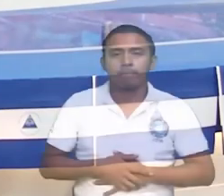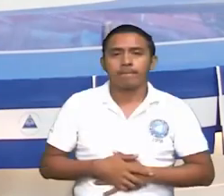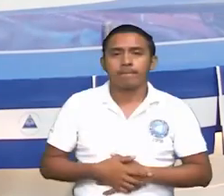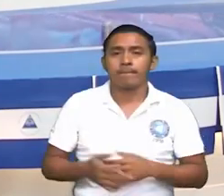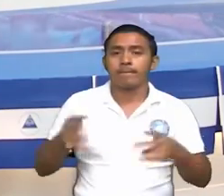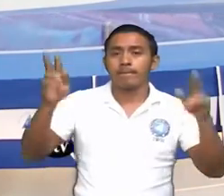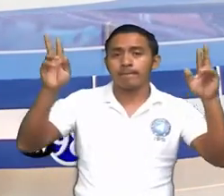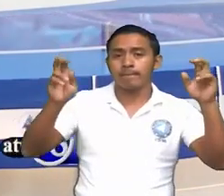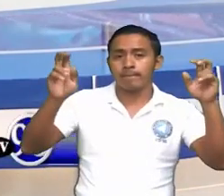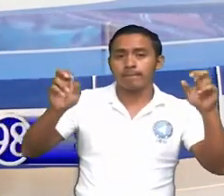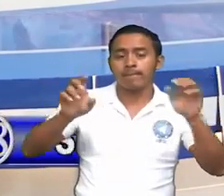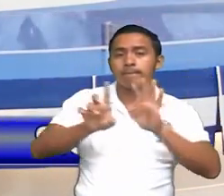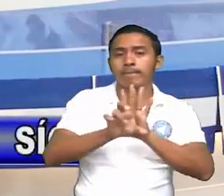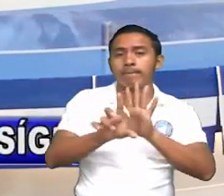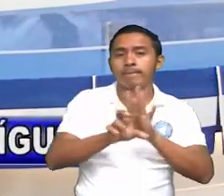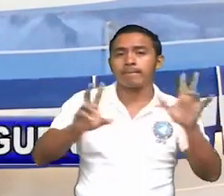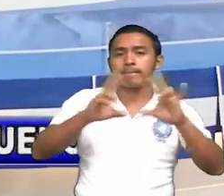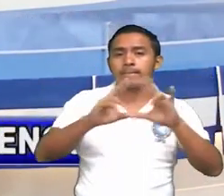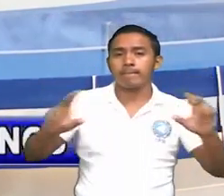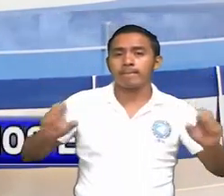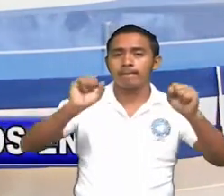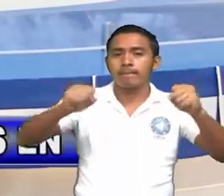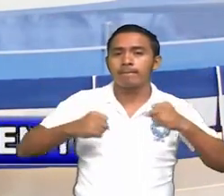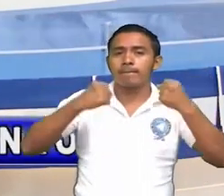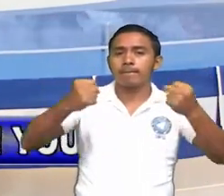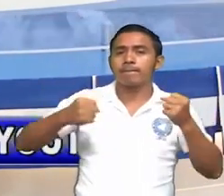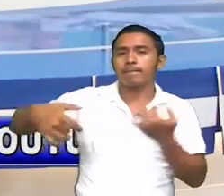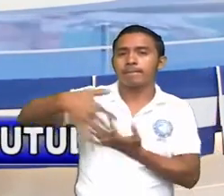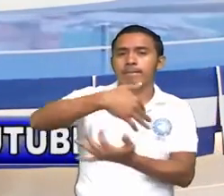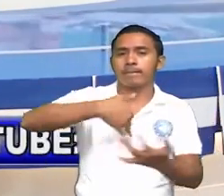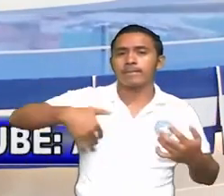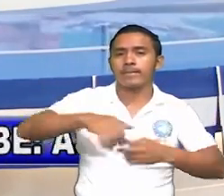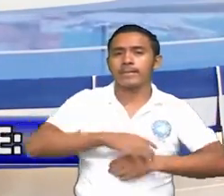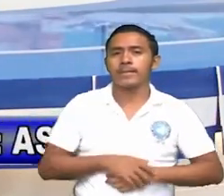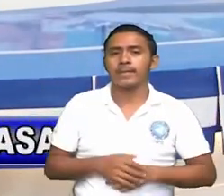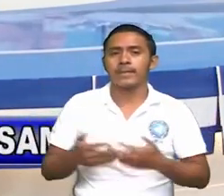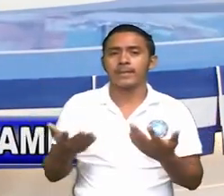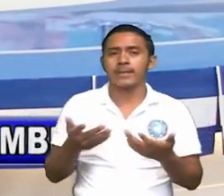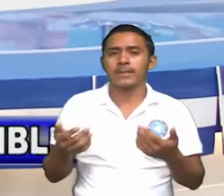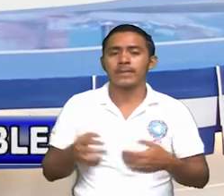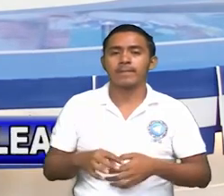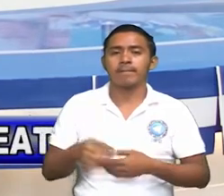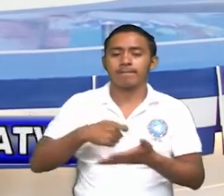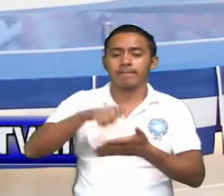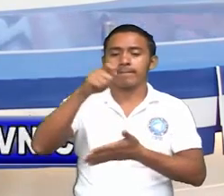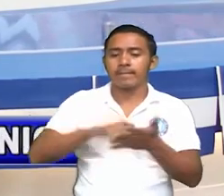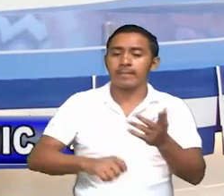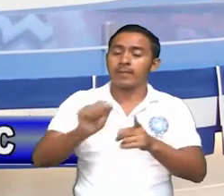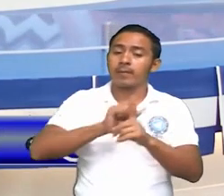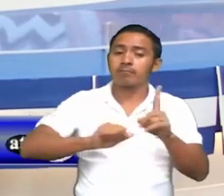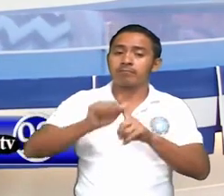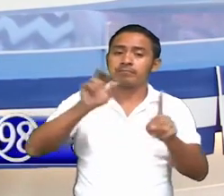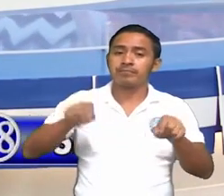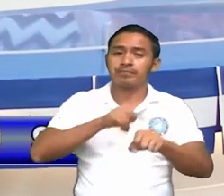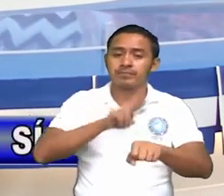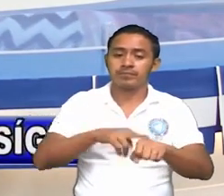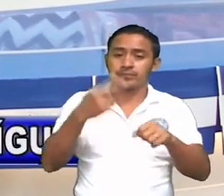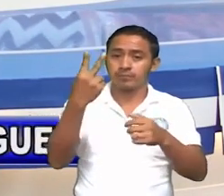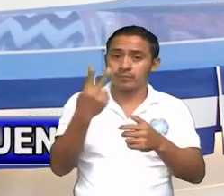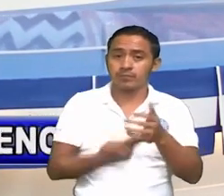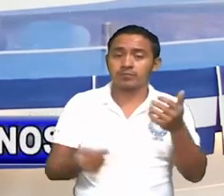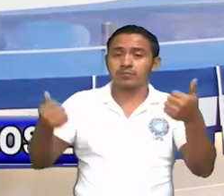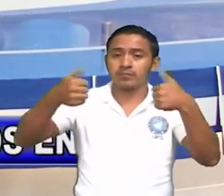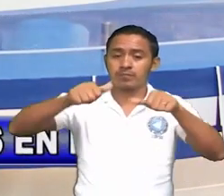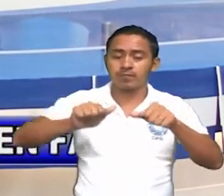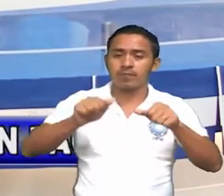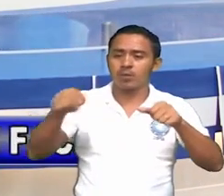Y en temas legislativos, Nicaragua fortalece sus relaciones internacionales al aprobar la Asamblea Nacional 2 acuerdos con la